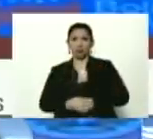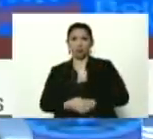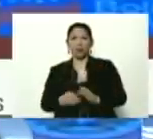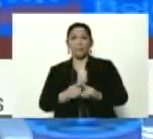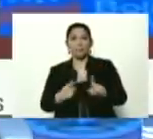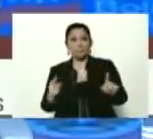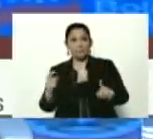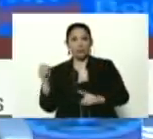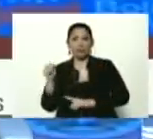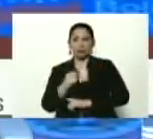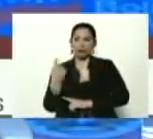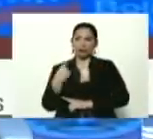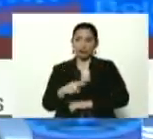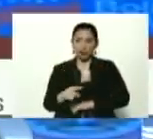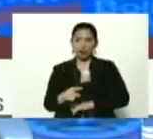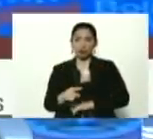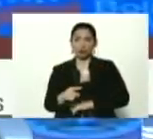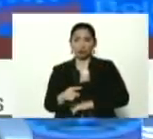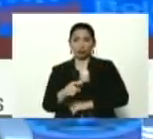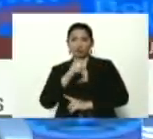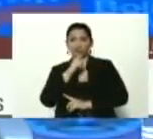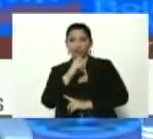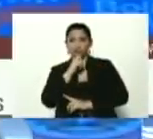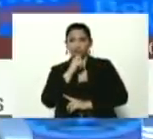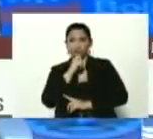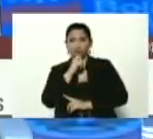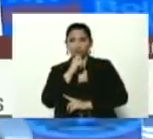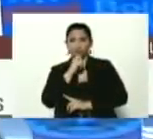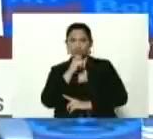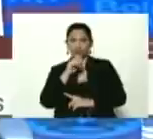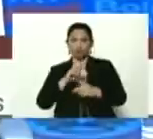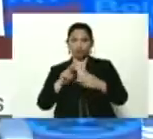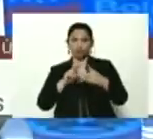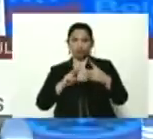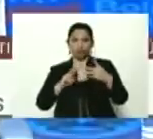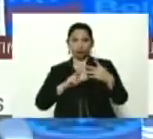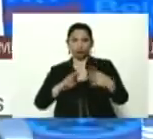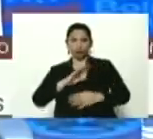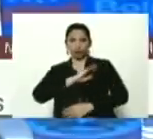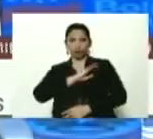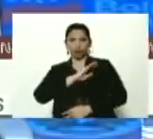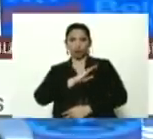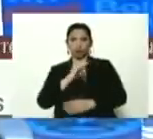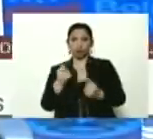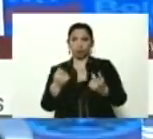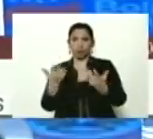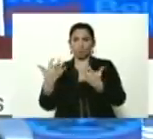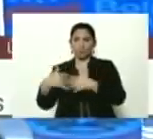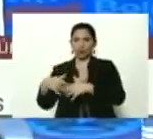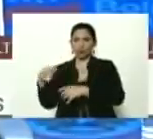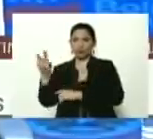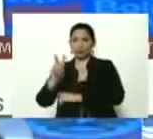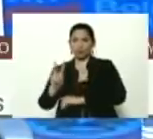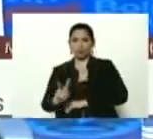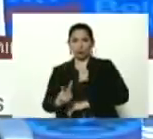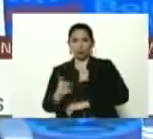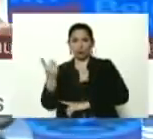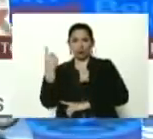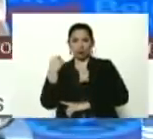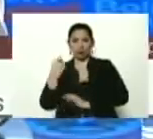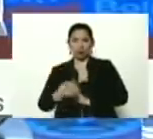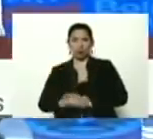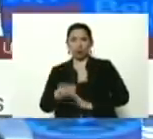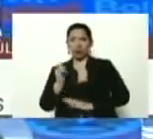sí tiene implicaciones en los recursos financieros, en las empresas de Venezuela. Ayer, bueno, hay